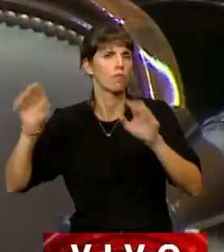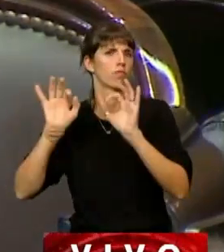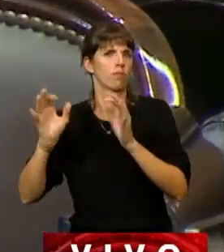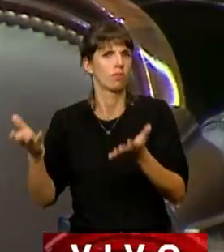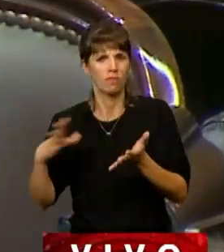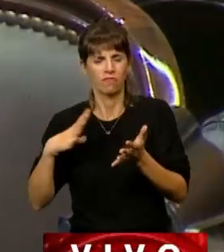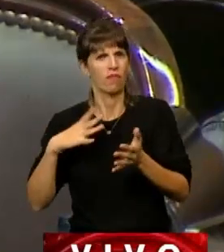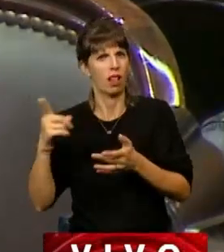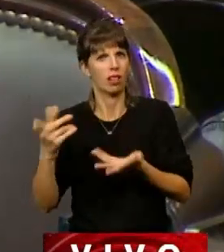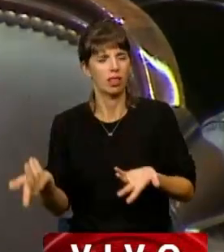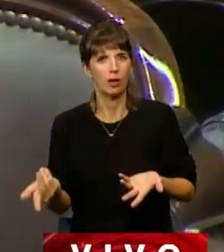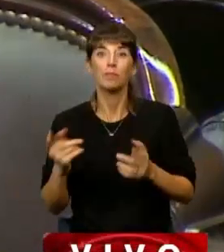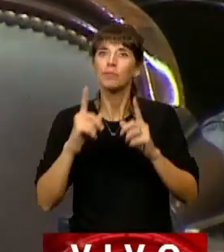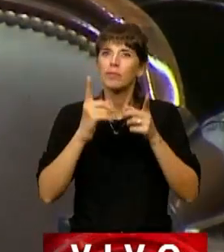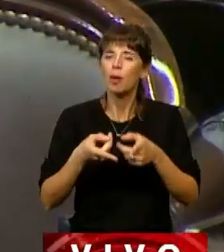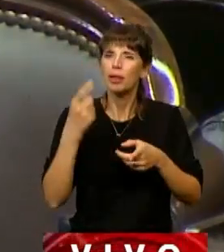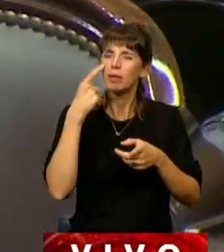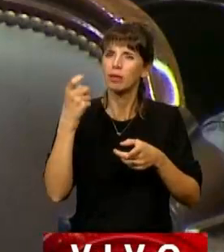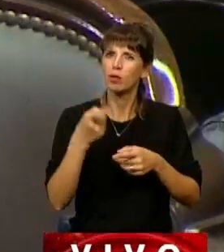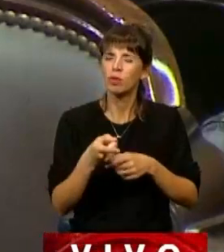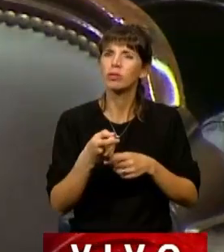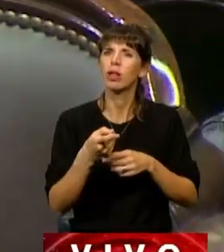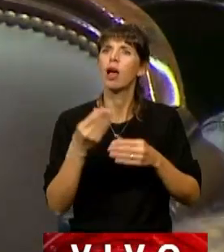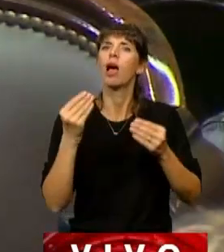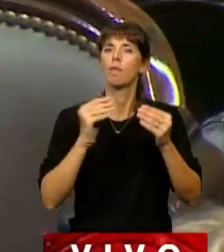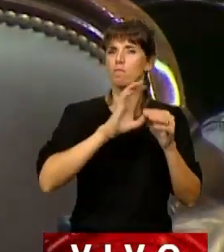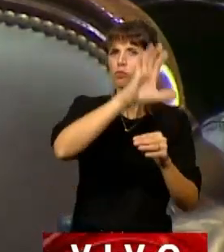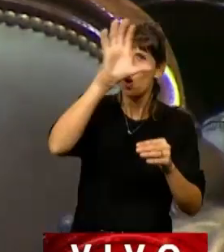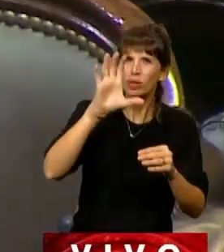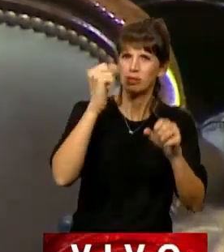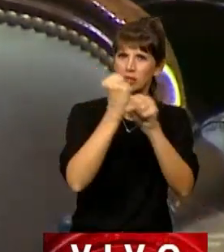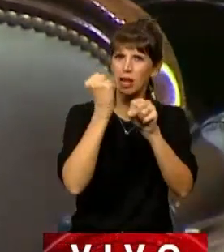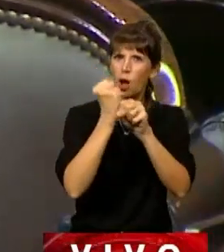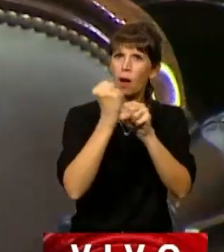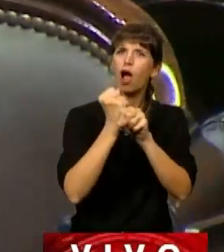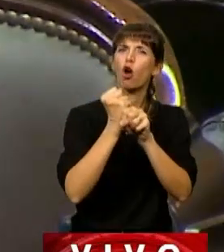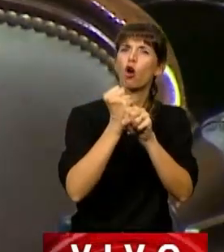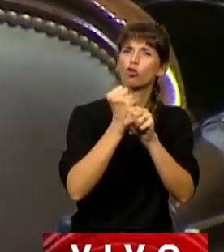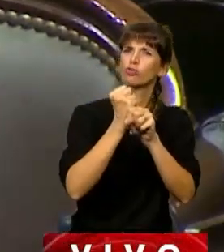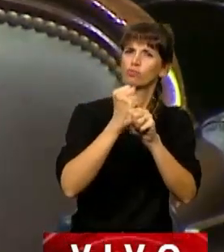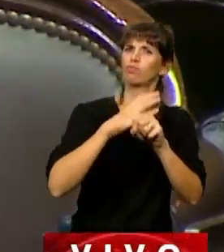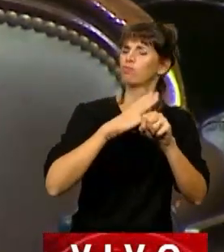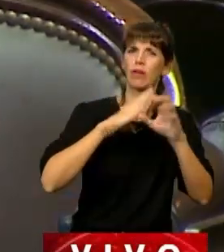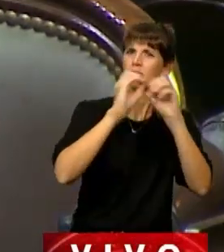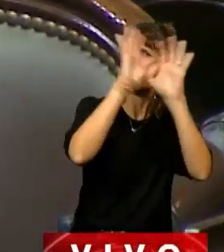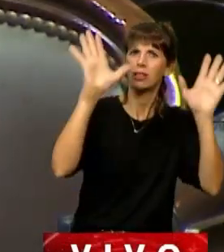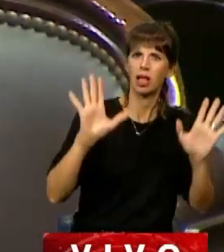además notamos que puede superponer funciones y competencias de las provincias, afectando, por supuesto, el